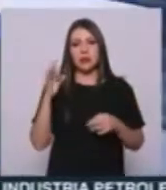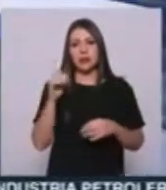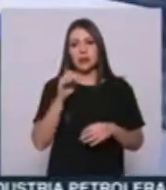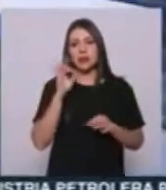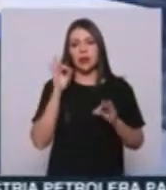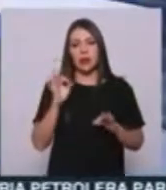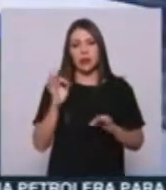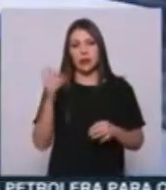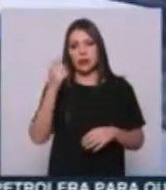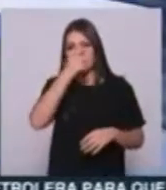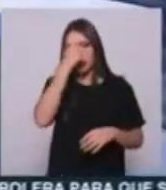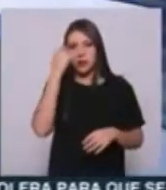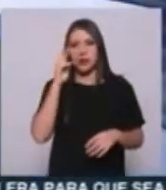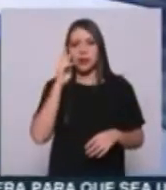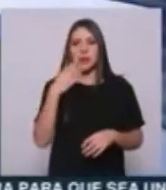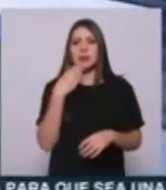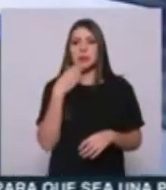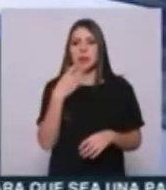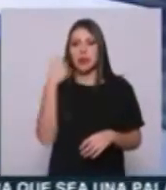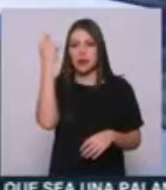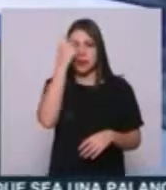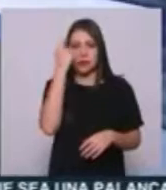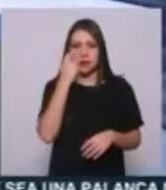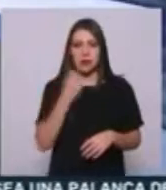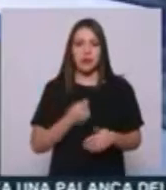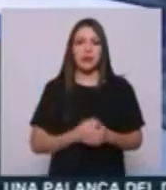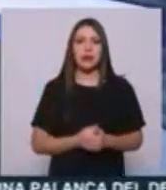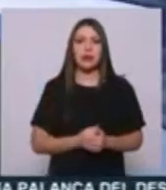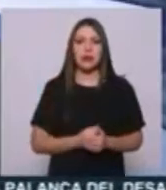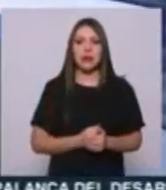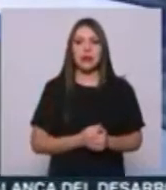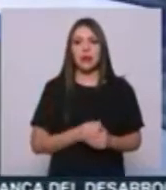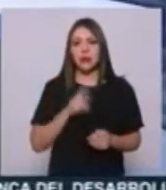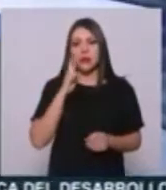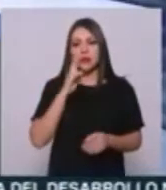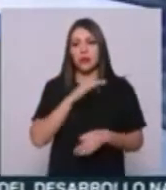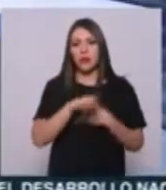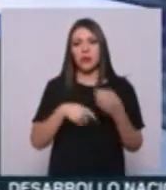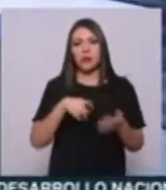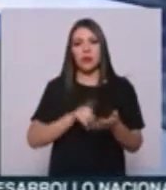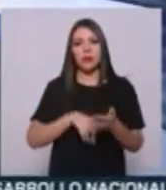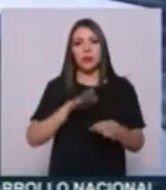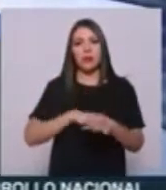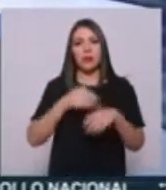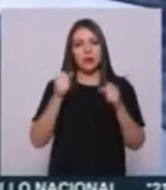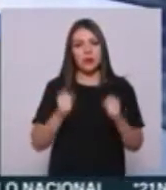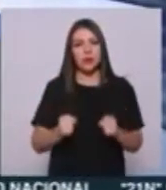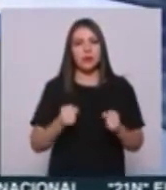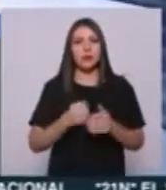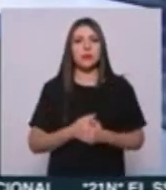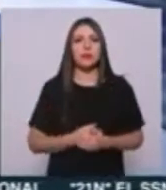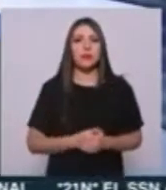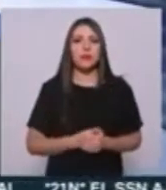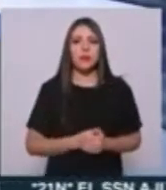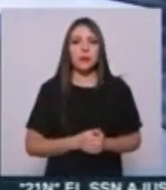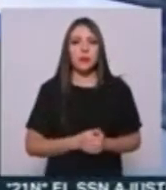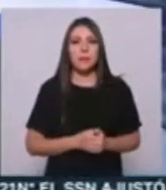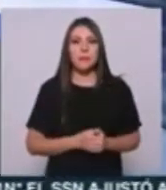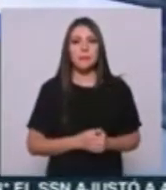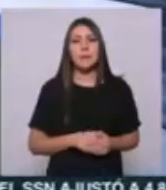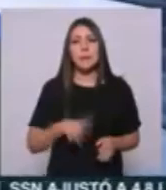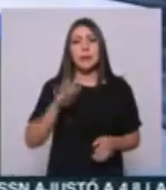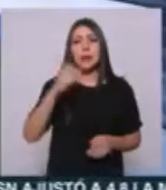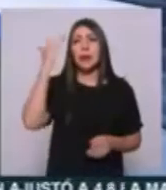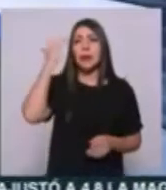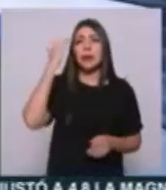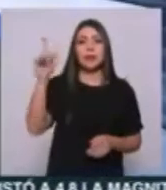queden obviamente muy bien maquillados, Que luzca con toda la como seguridad. tal. Pues ahí Pues está, nos vemos, agéndalo vamos. porque parece que falta mucho, pero no